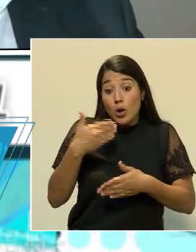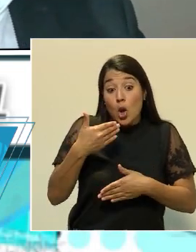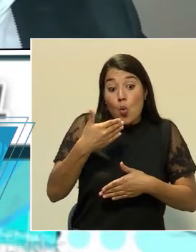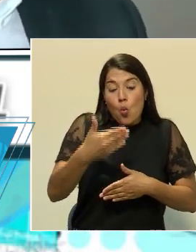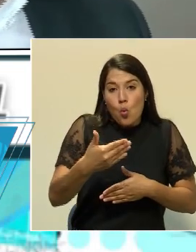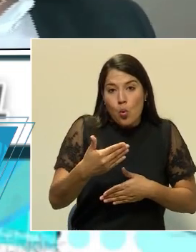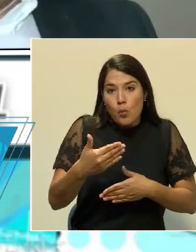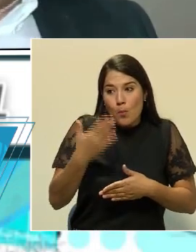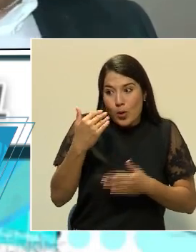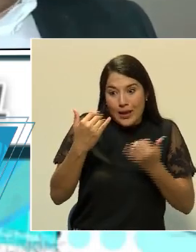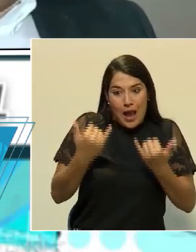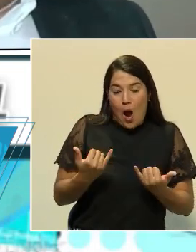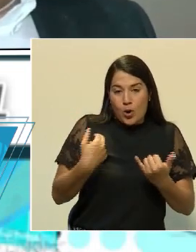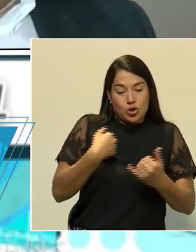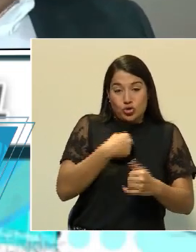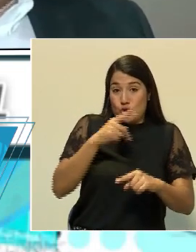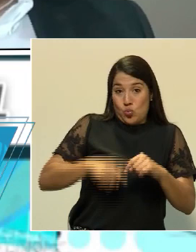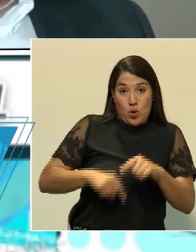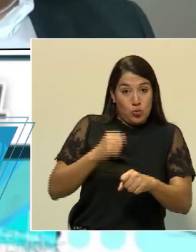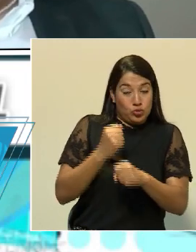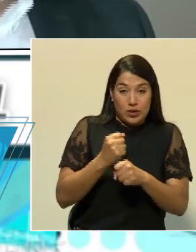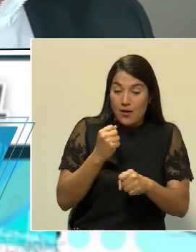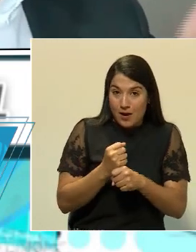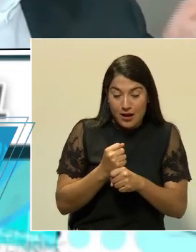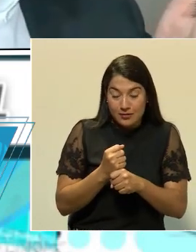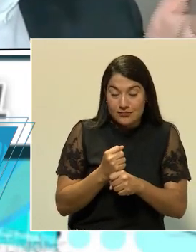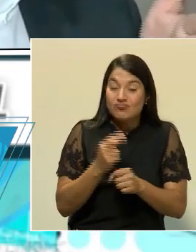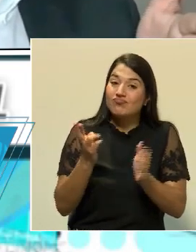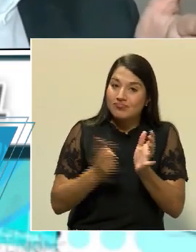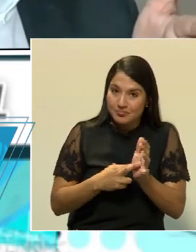el día a día, no nos están dejando trabajar. Le vuelvo a insistir,